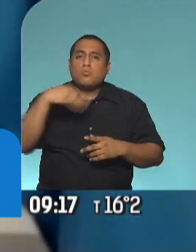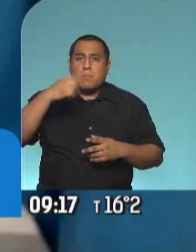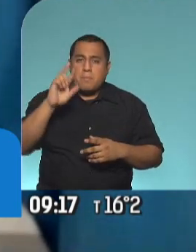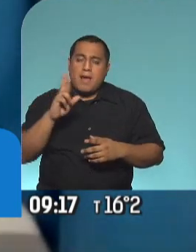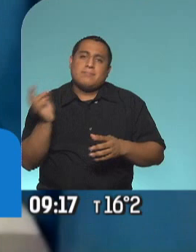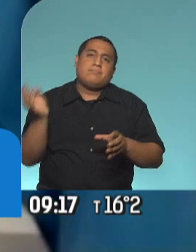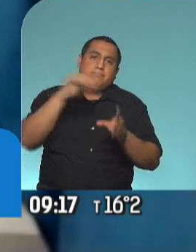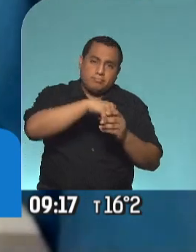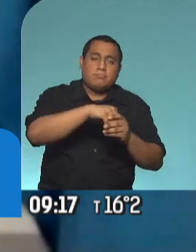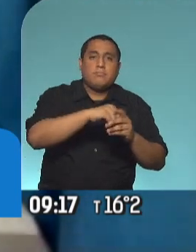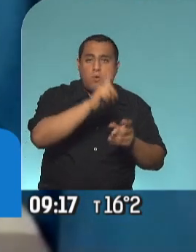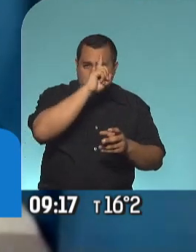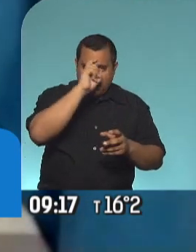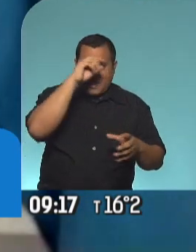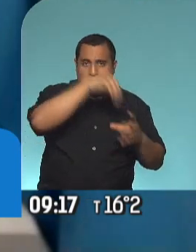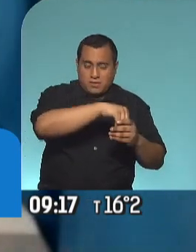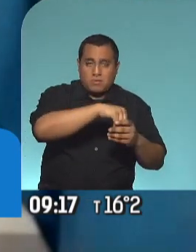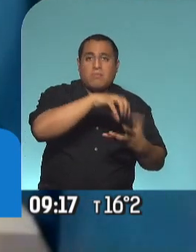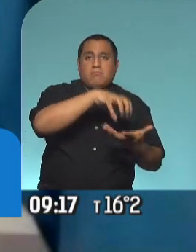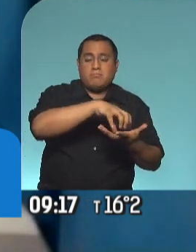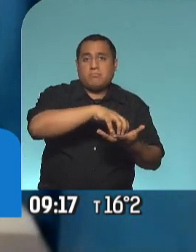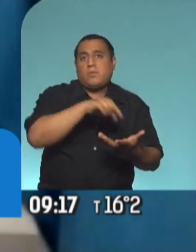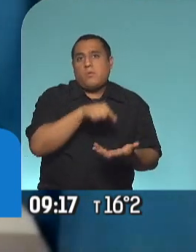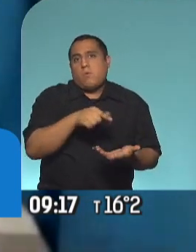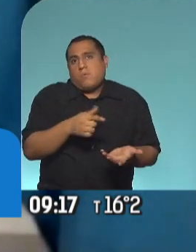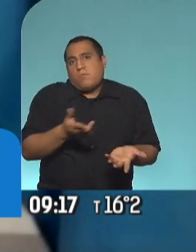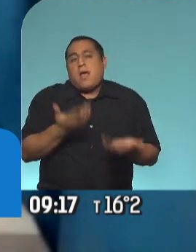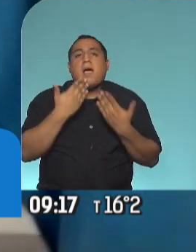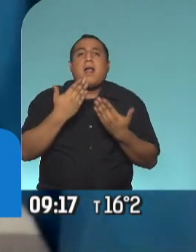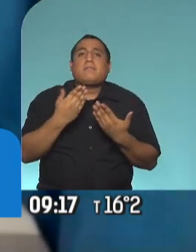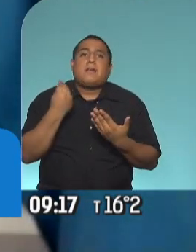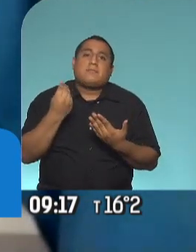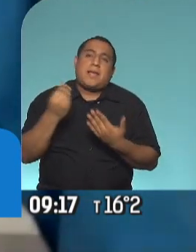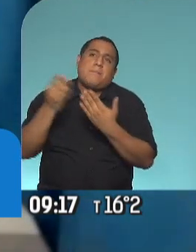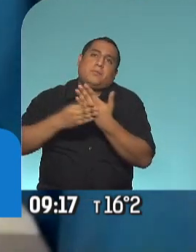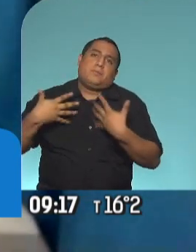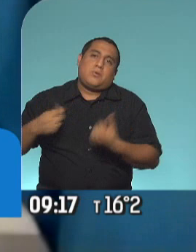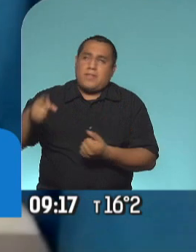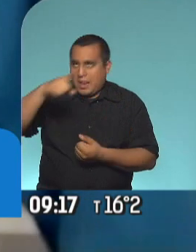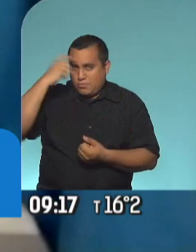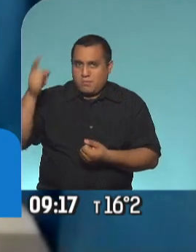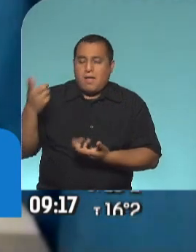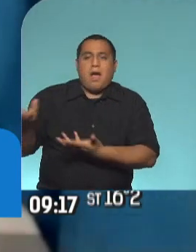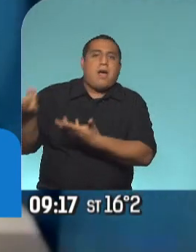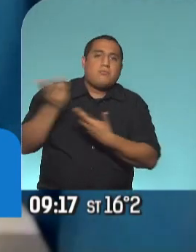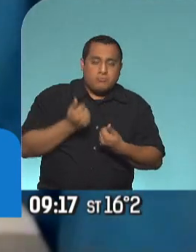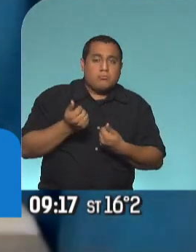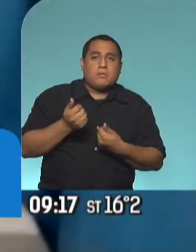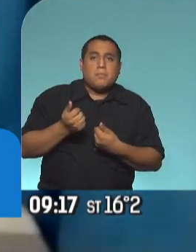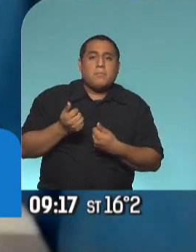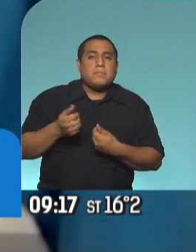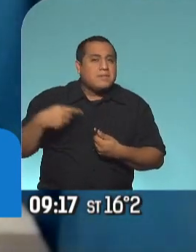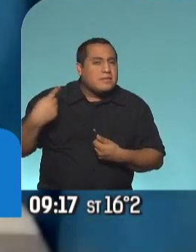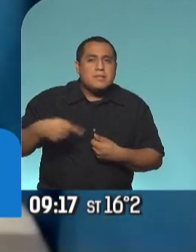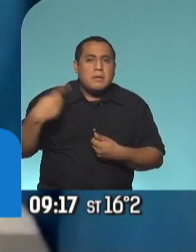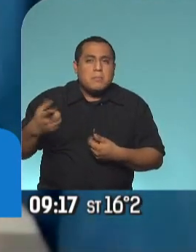¿no es cierto?, a este hospital, y esto fue, por supuesto, gracias al apoyo del Ministerio de Salud de la Nación, que permanentemente nos